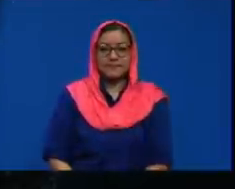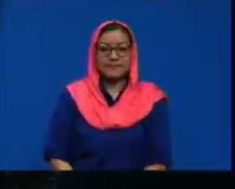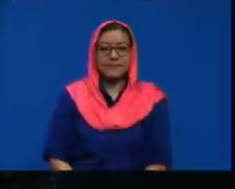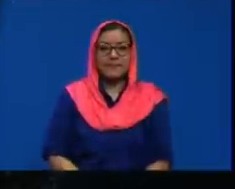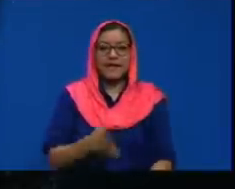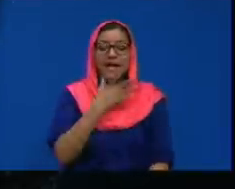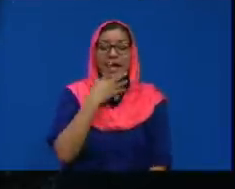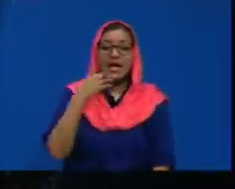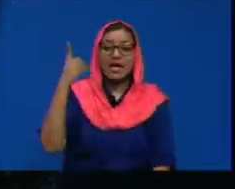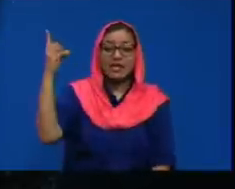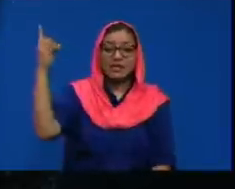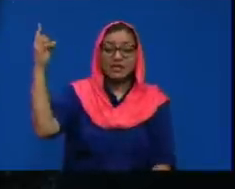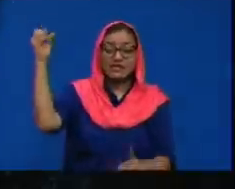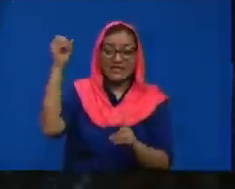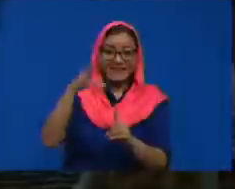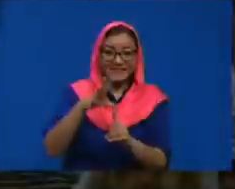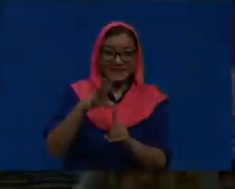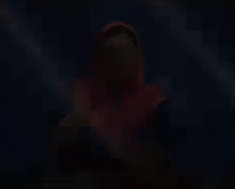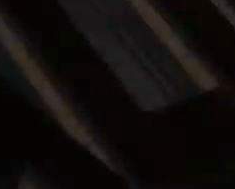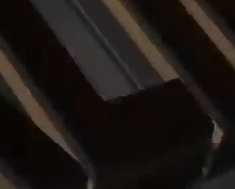Dios les bendiga, hermanos.